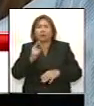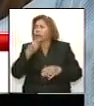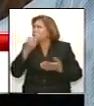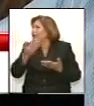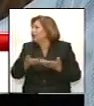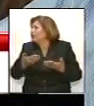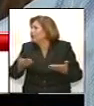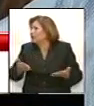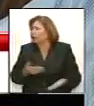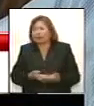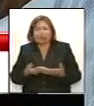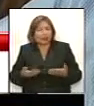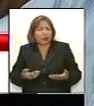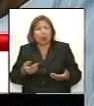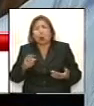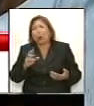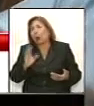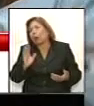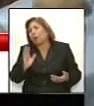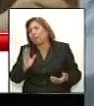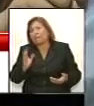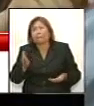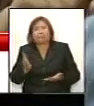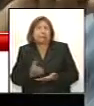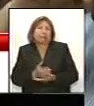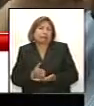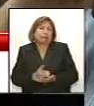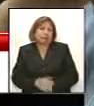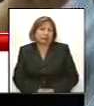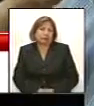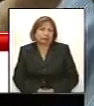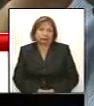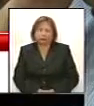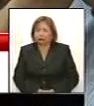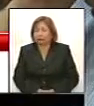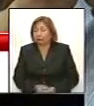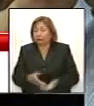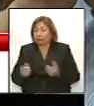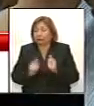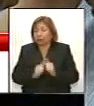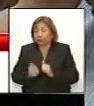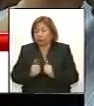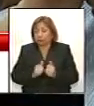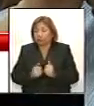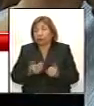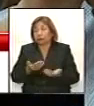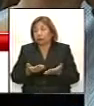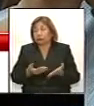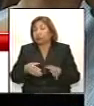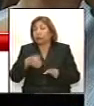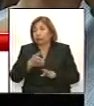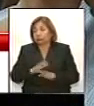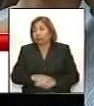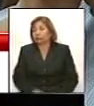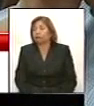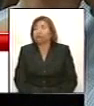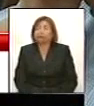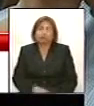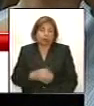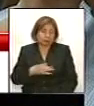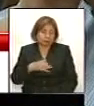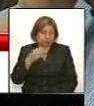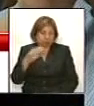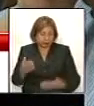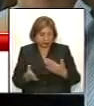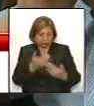ese caso no se sienta maltratado, ¿no? Al momento de ir a la autoridad competente, ¿no? Sobre ese punto. Creo que el canal